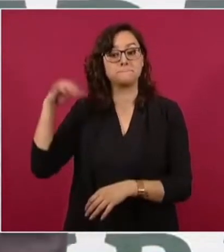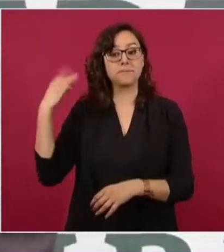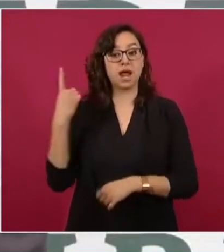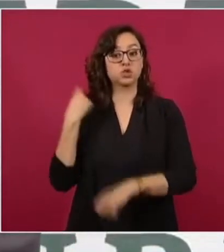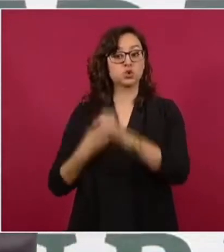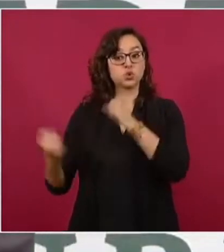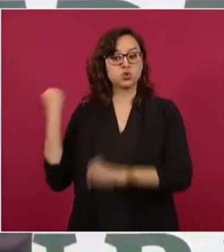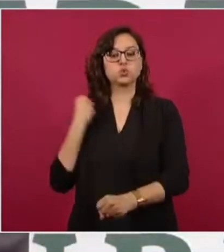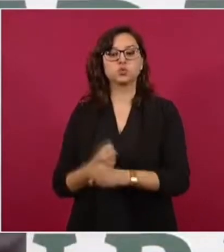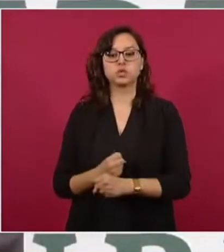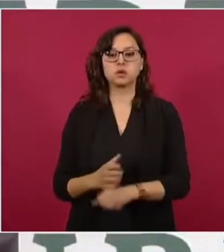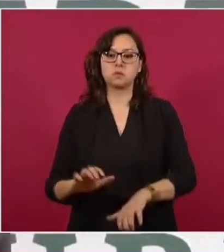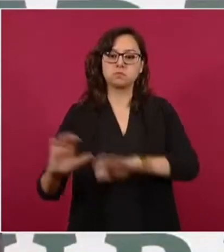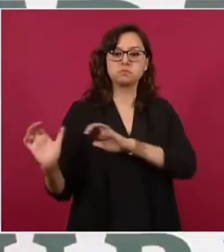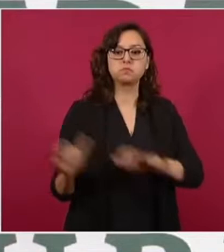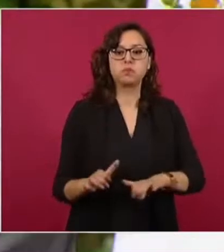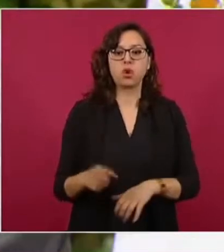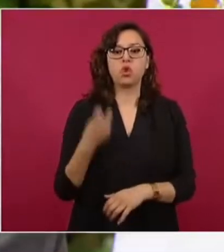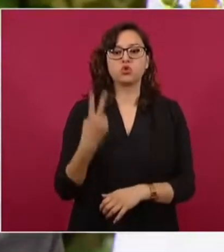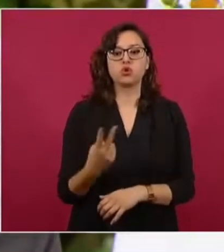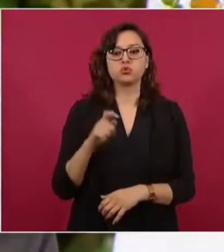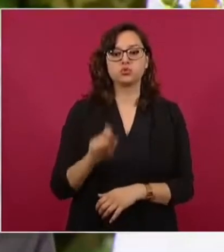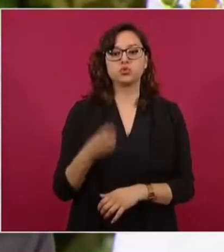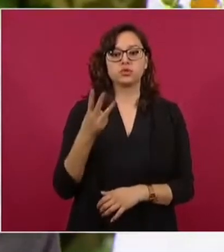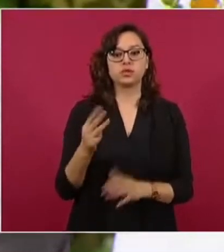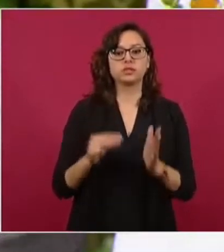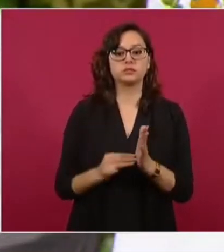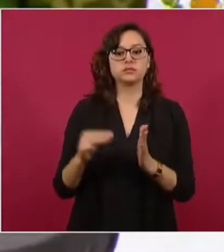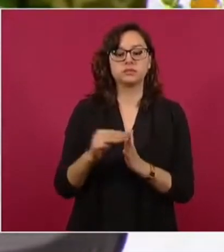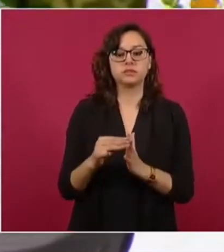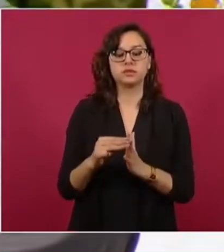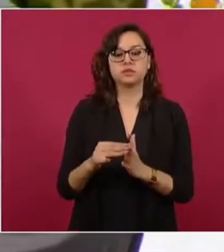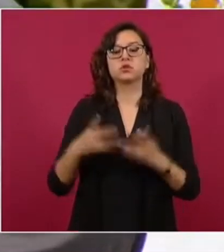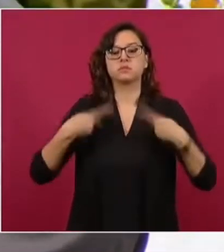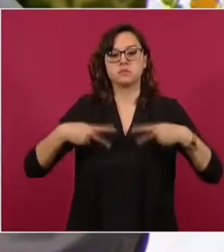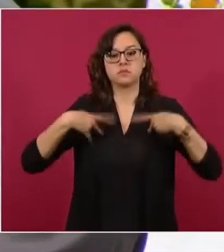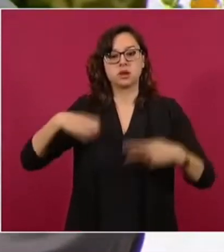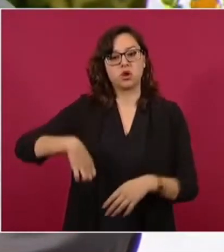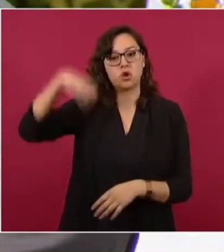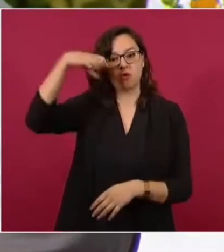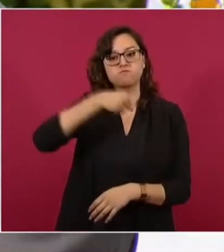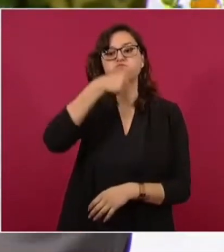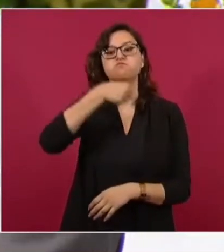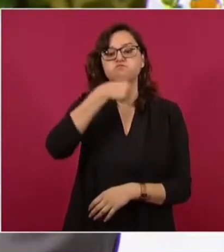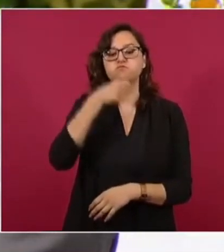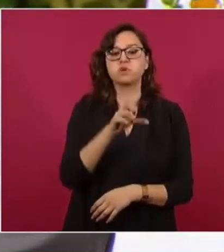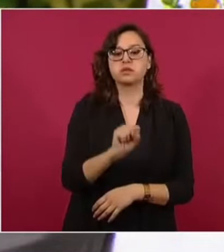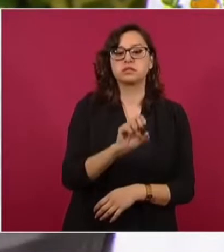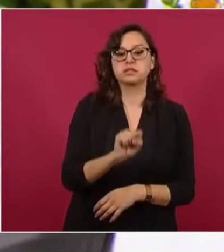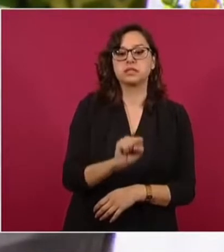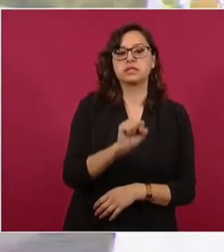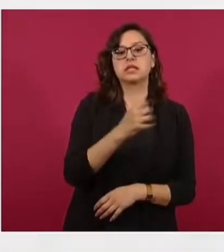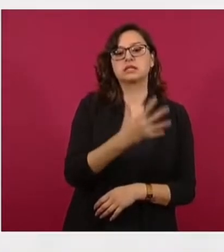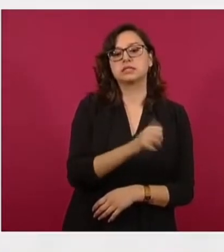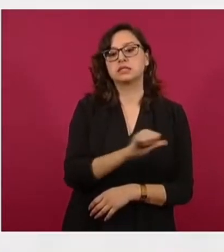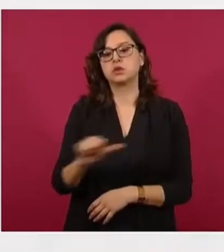pasado se inscribieron 2.3 millones de adultos mayores entre 65